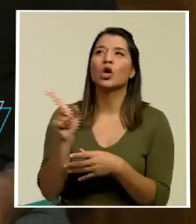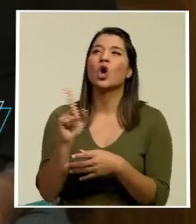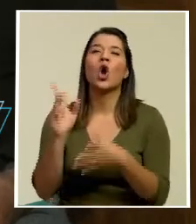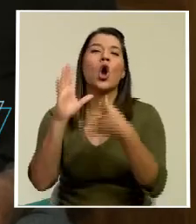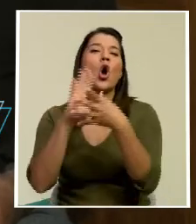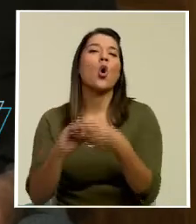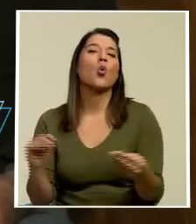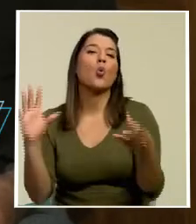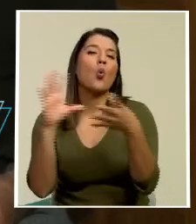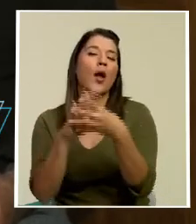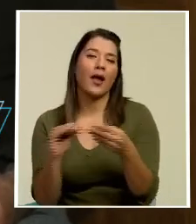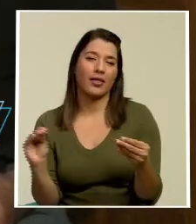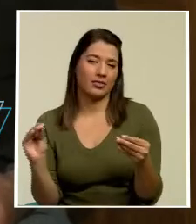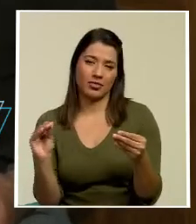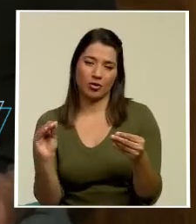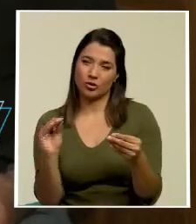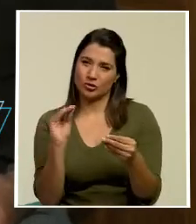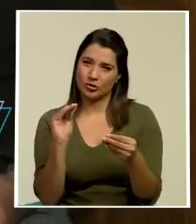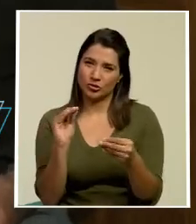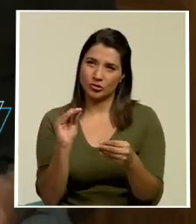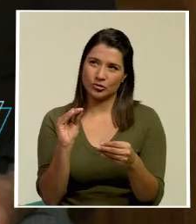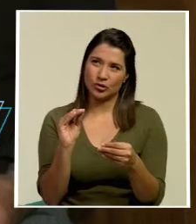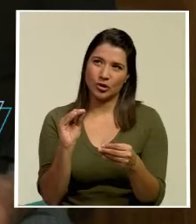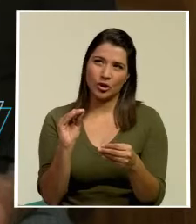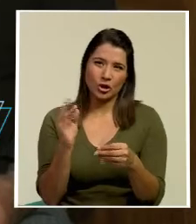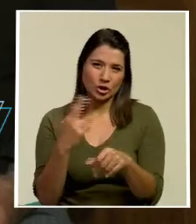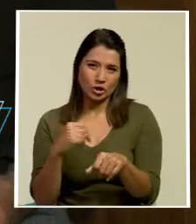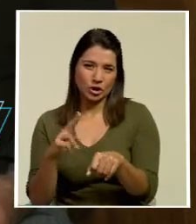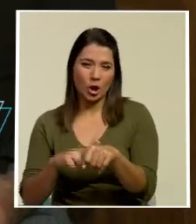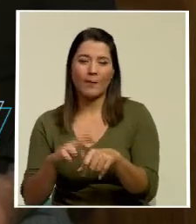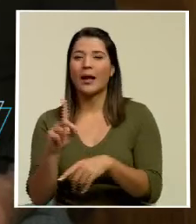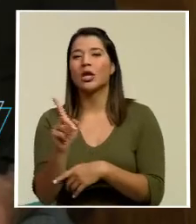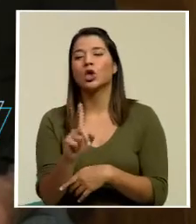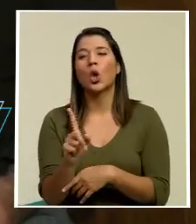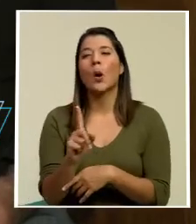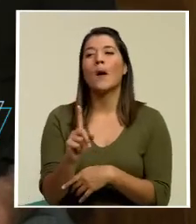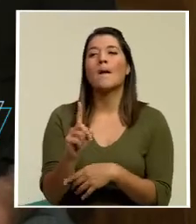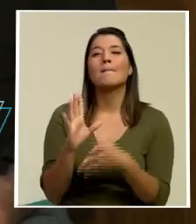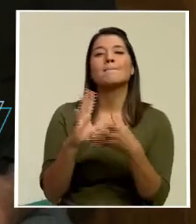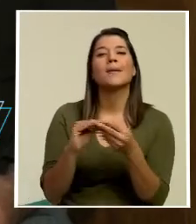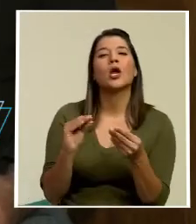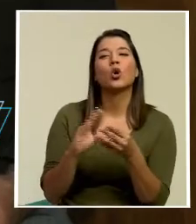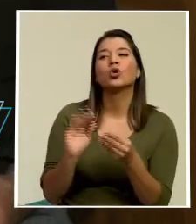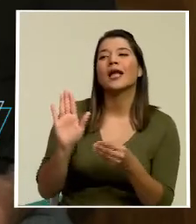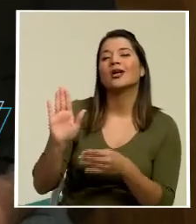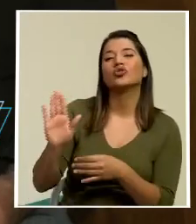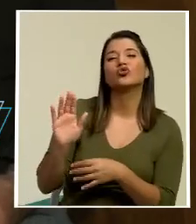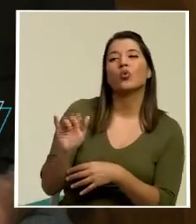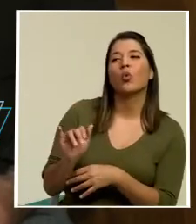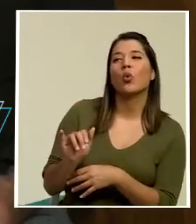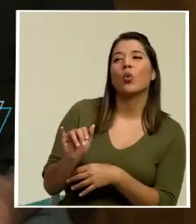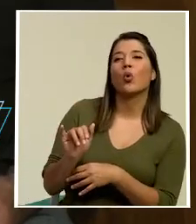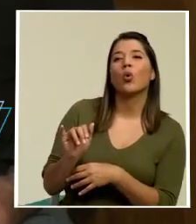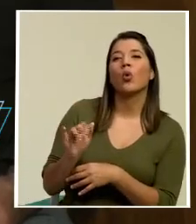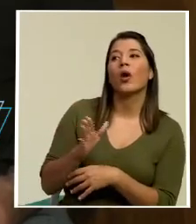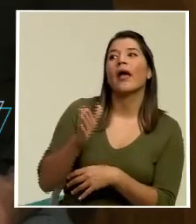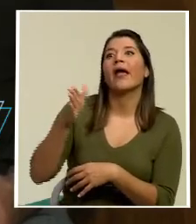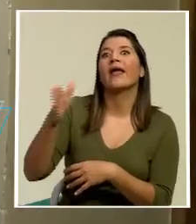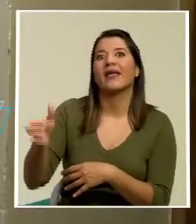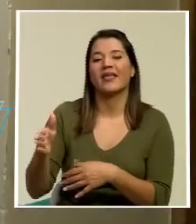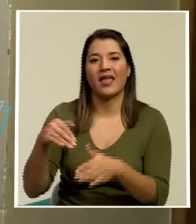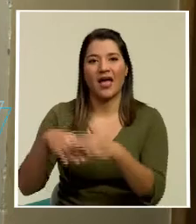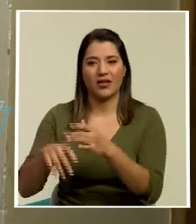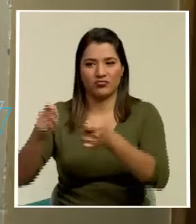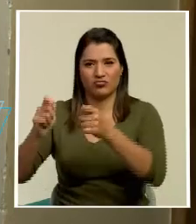así exactamente, sino más que nada sus viajes en carreta a Sabanilla, a